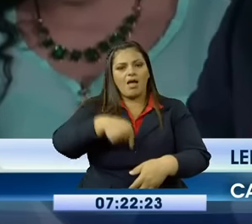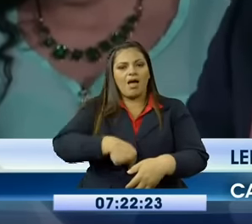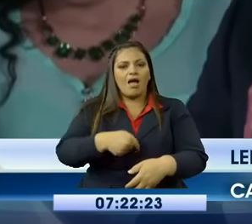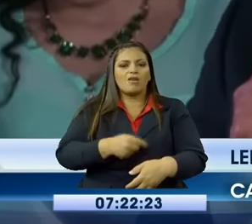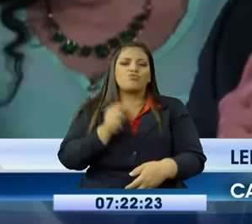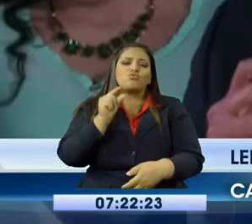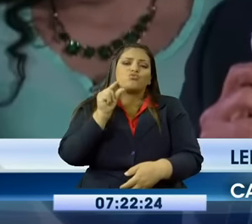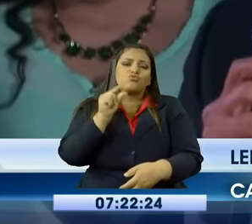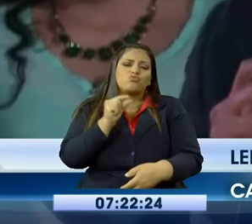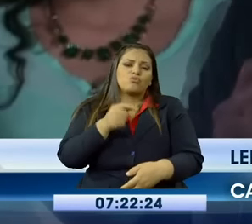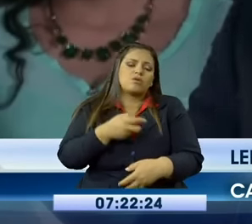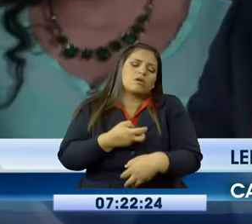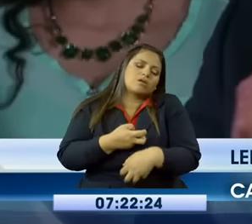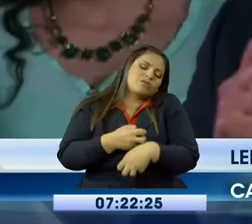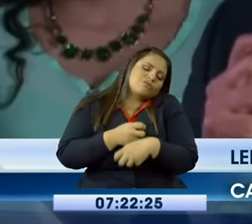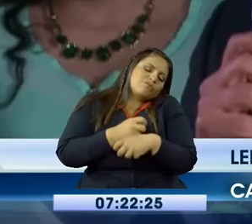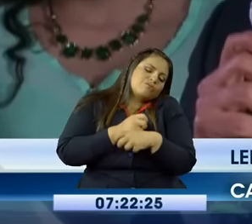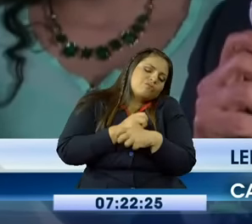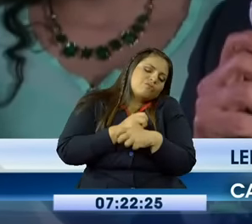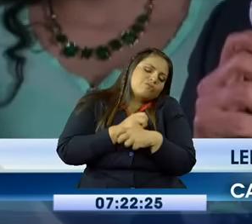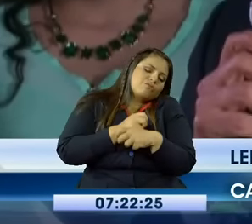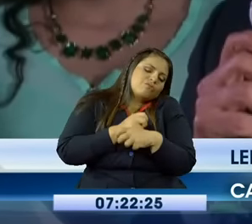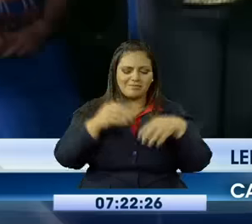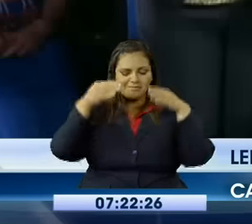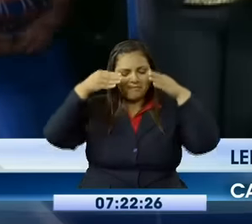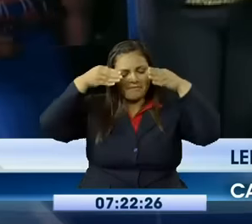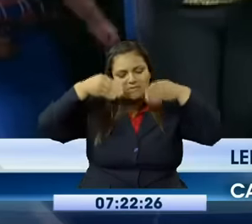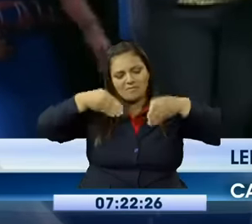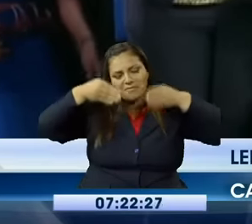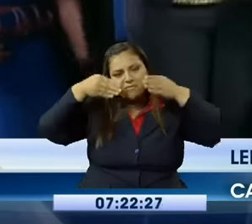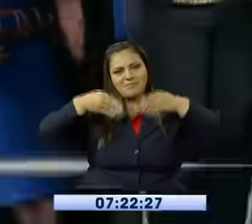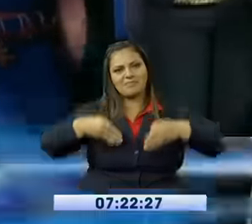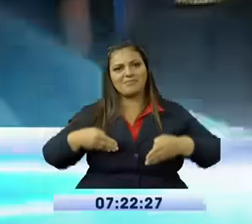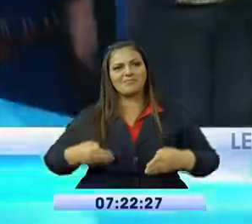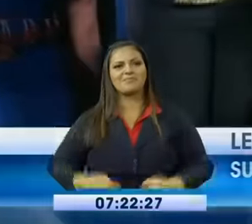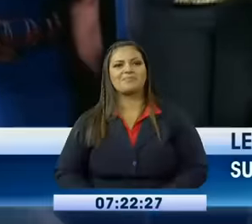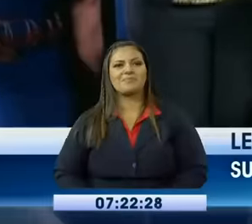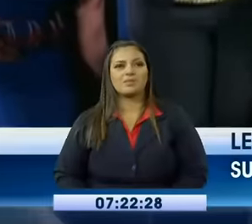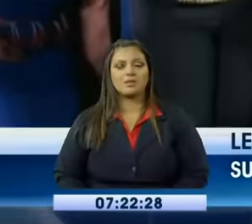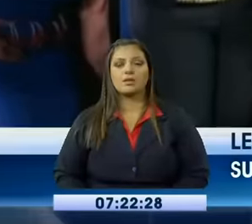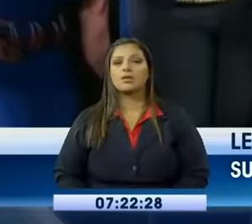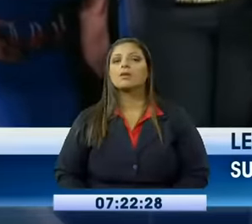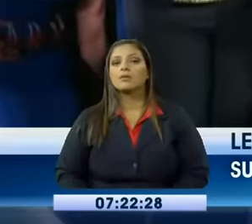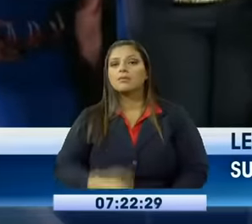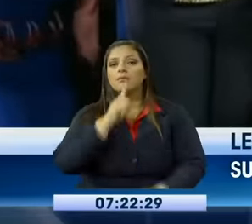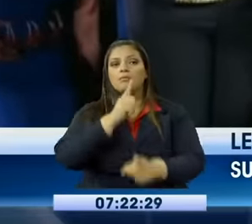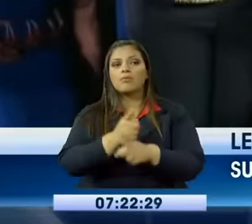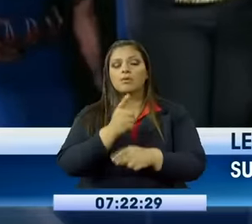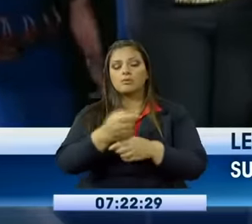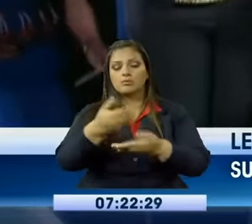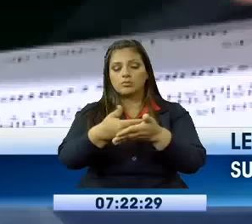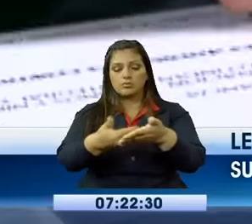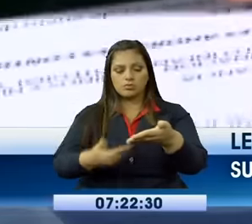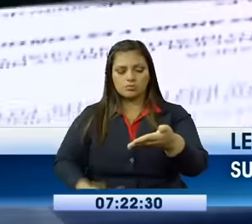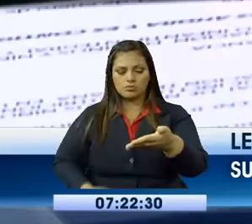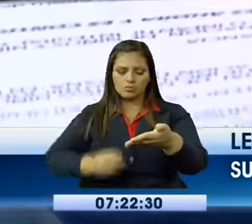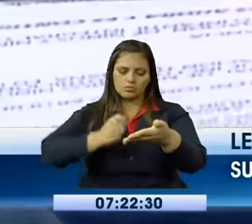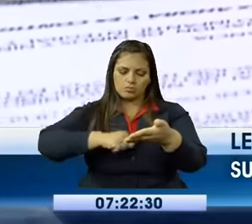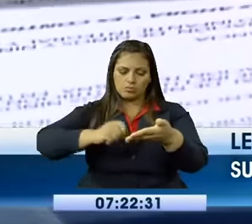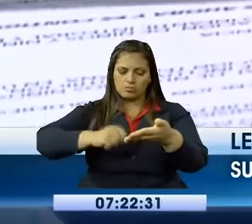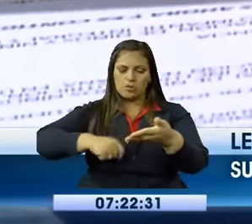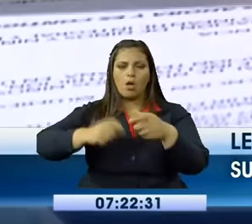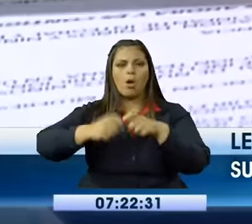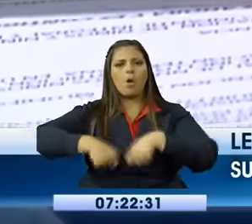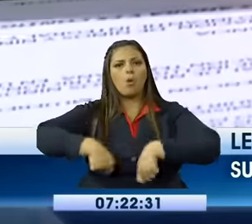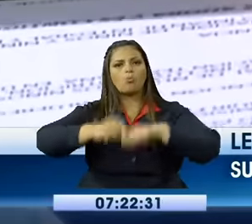la conformación fisiológica y espiritual de un ser humano. Por lo cual el aspirante a la presidencia firmó un acuerdo denominado Misión Ternura, con el que se